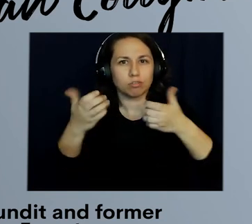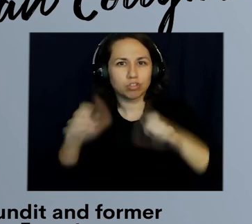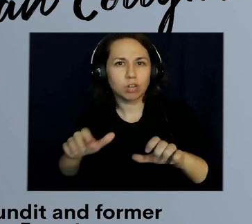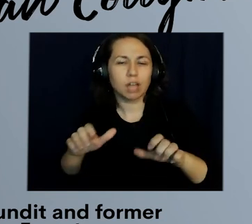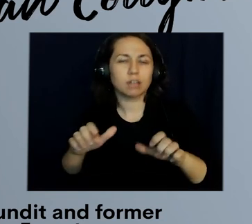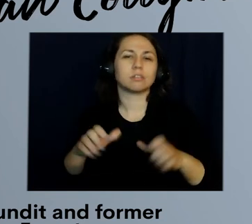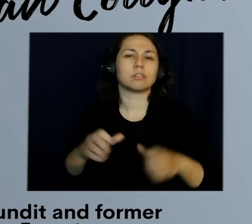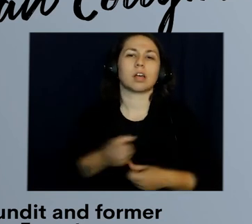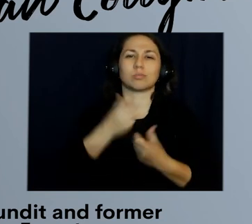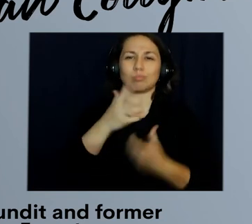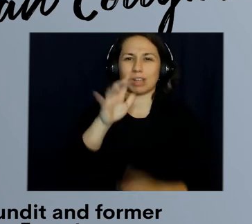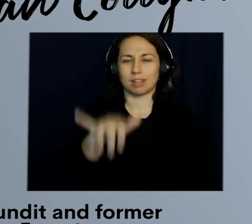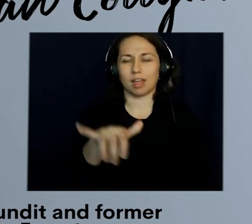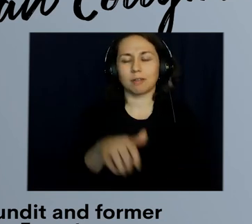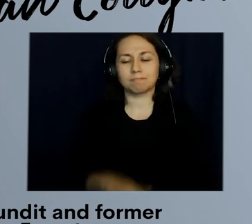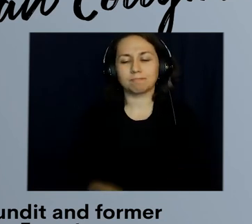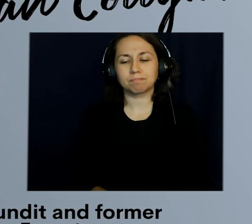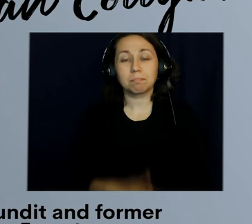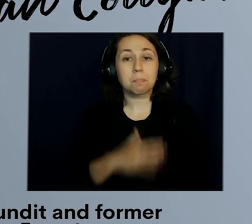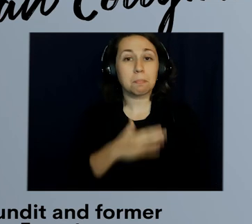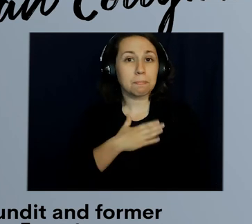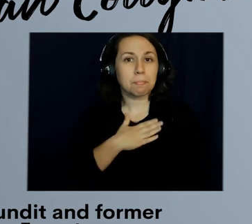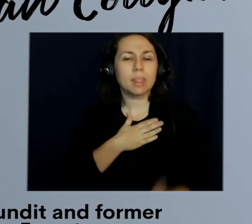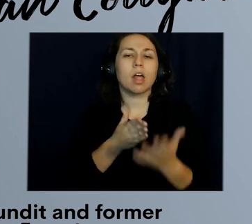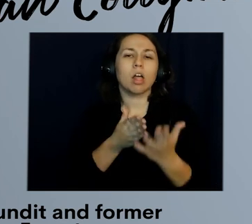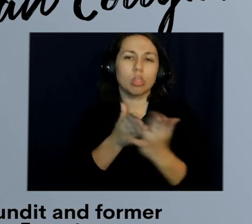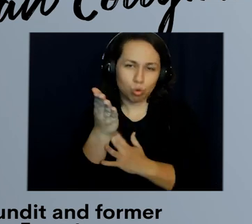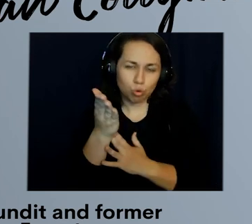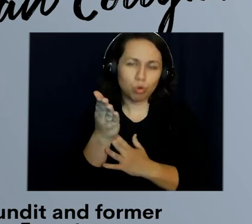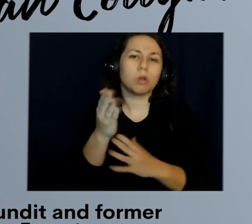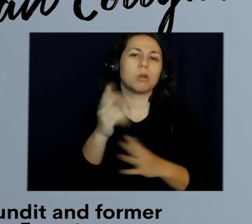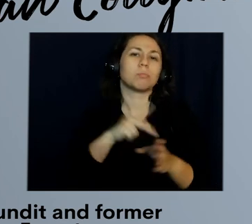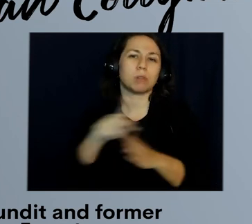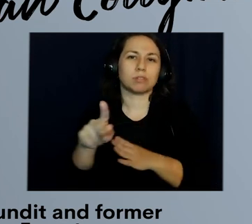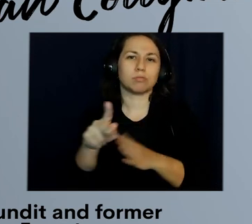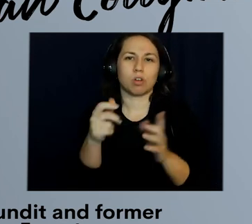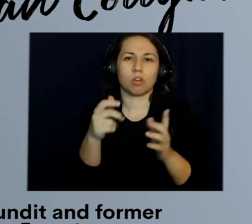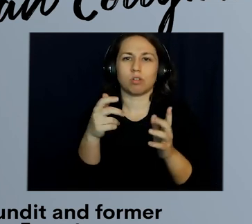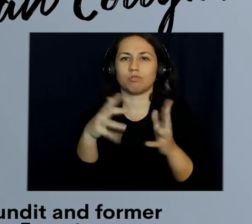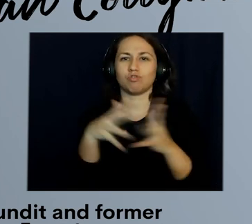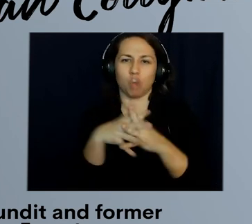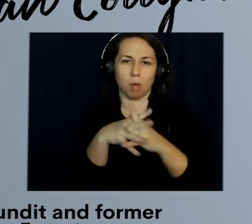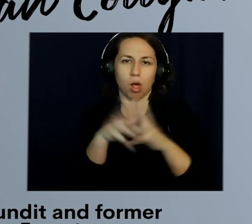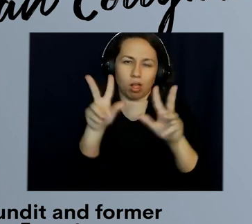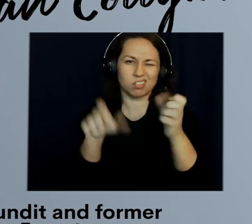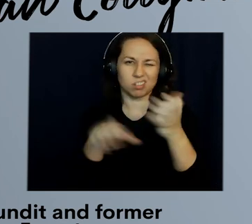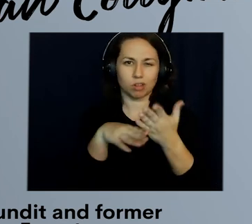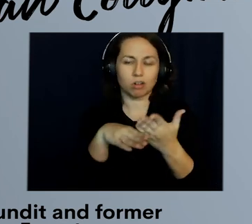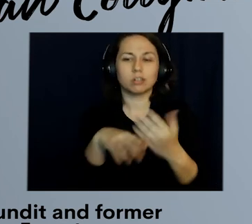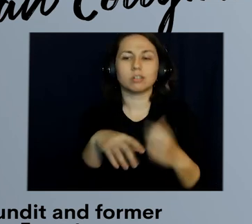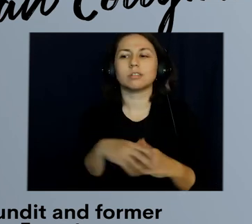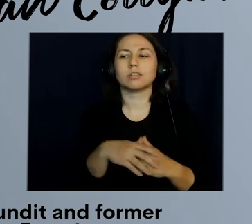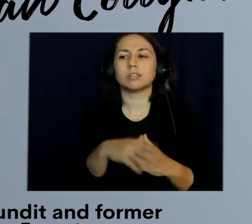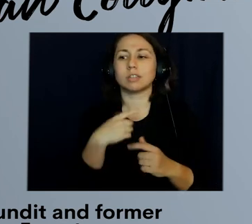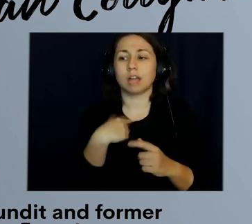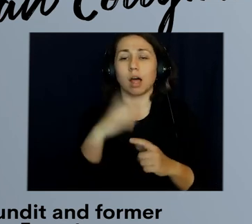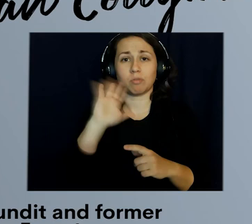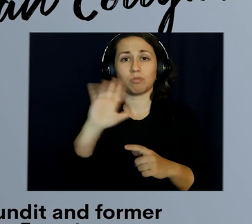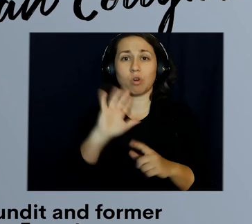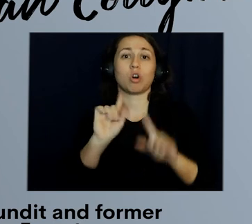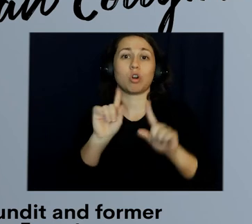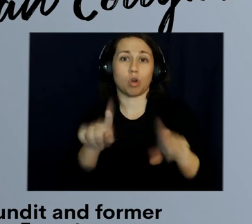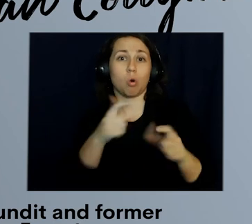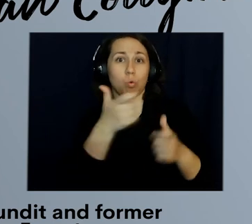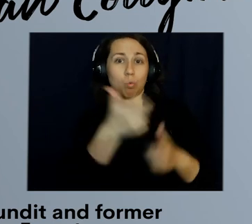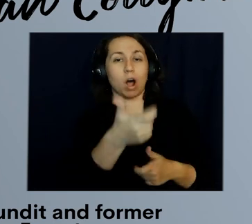ahí. Yo los apoyaba y era muy malo en ese equipo. Bueno, ni modo. Así es la vida. Pero no me hizo a un lado en la vida